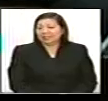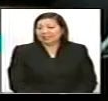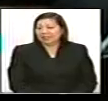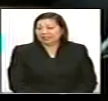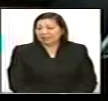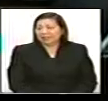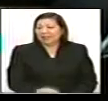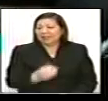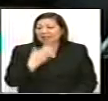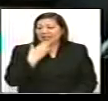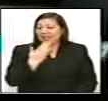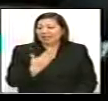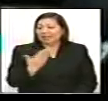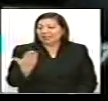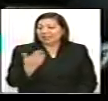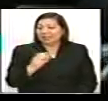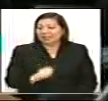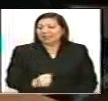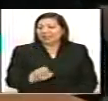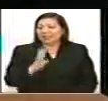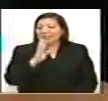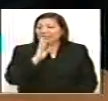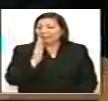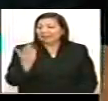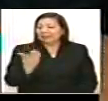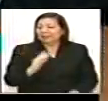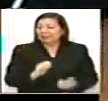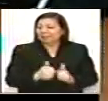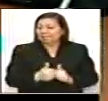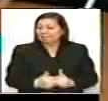Ok, le agradecemos al ingeniero Silva su participación.